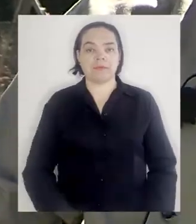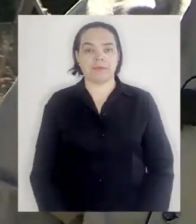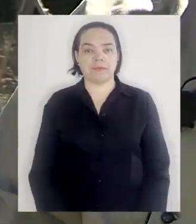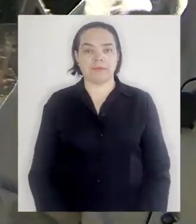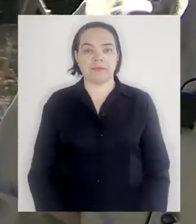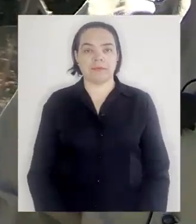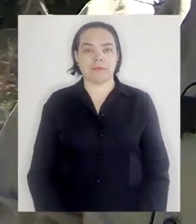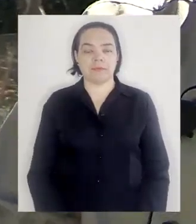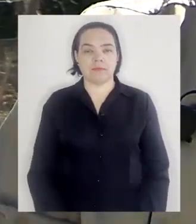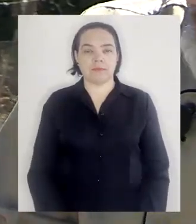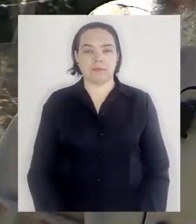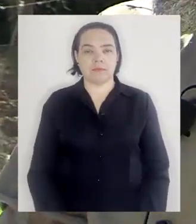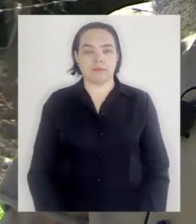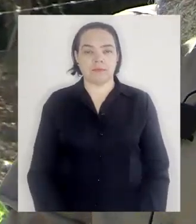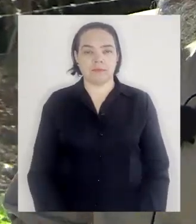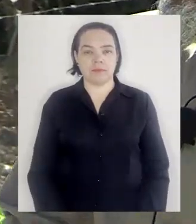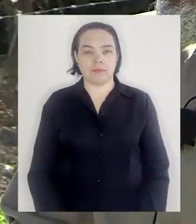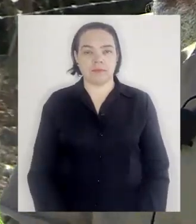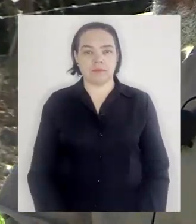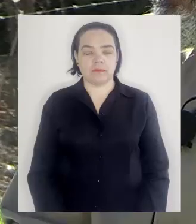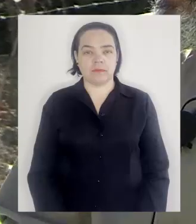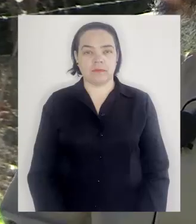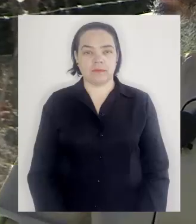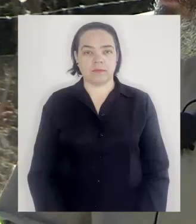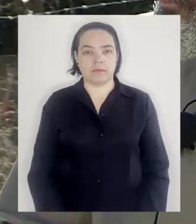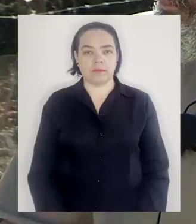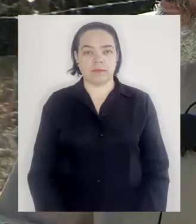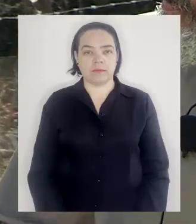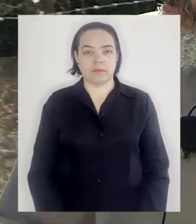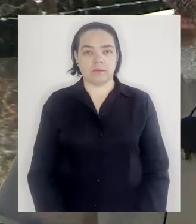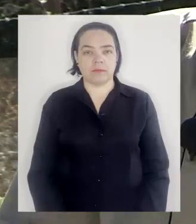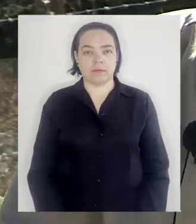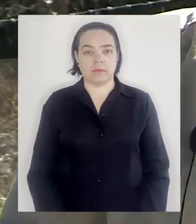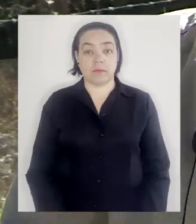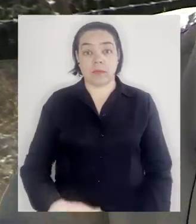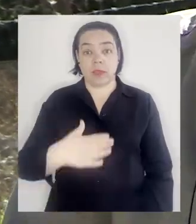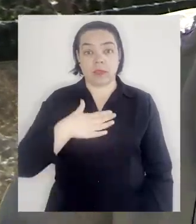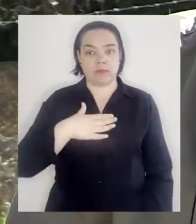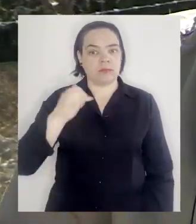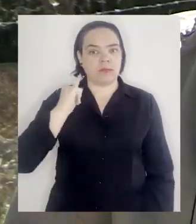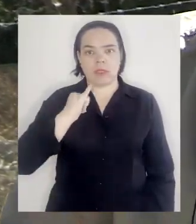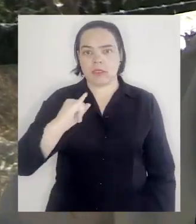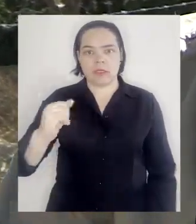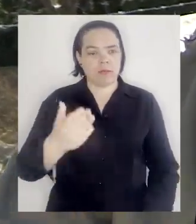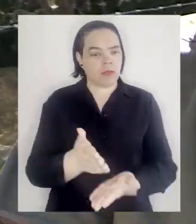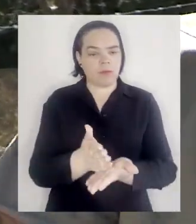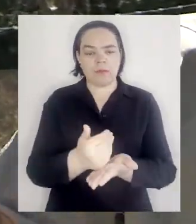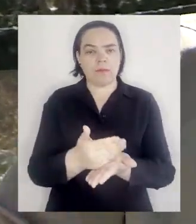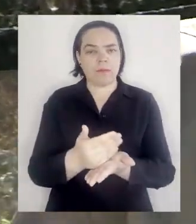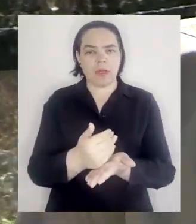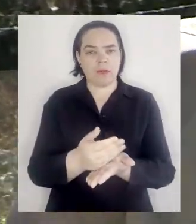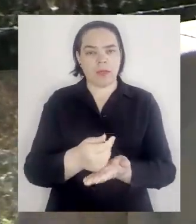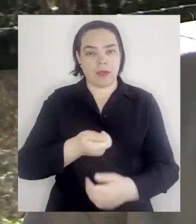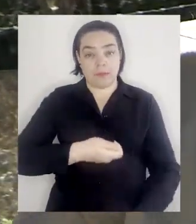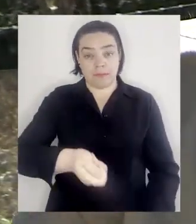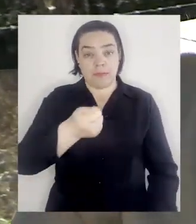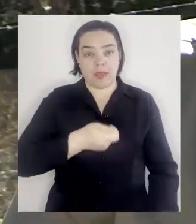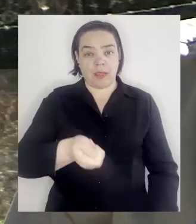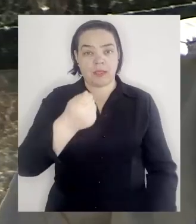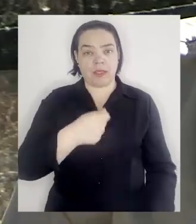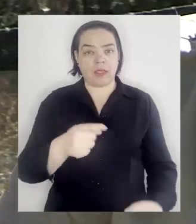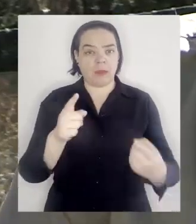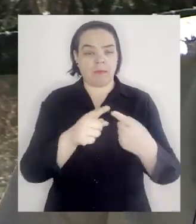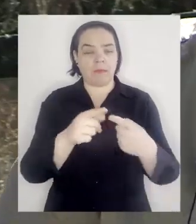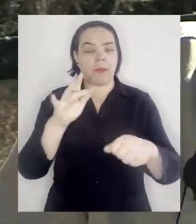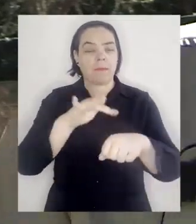la receta también, para el que no sabe, yo siempre me han hecho panqueques, lo he probado con mermelada, con miel, con